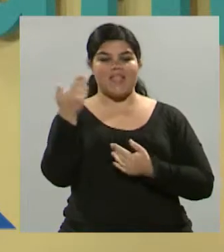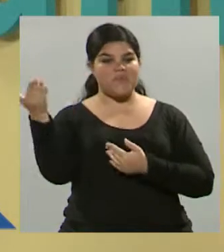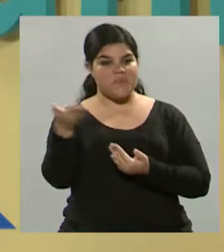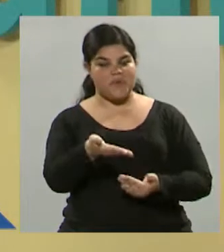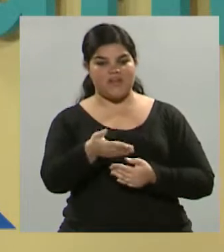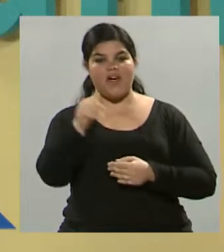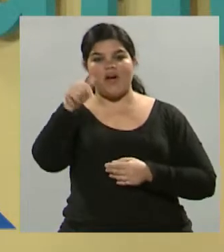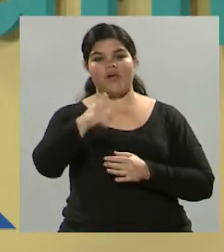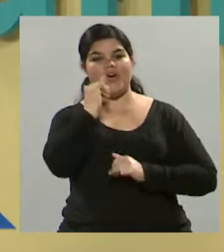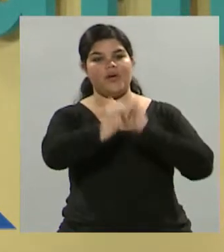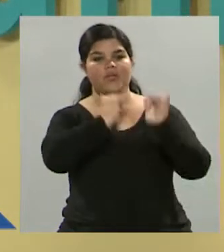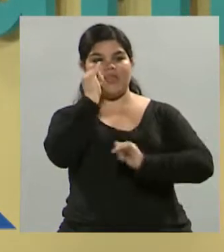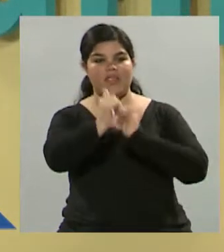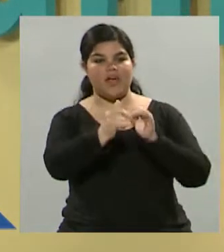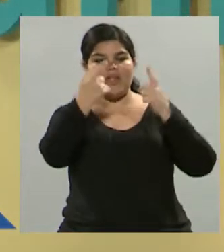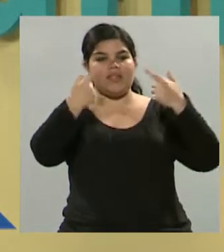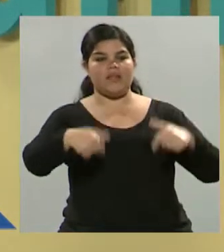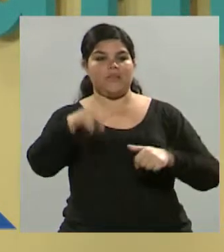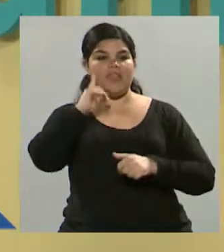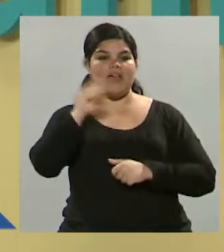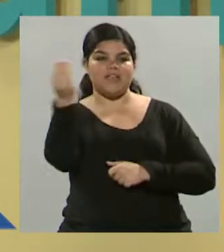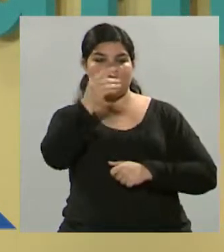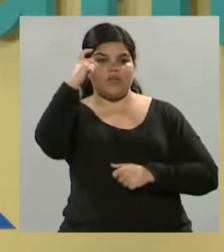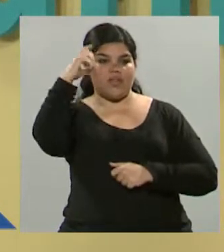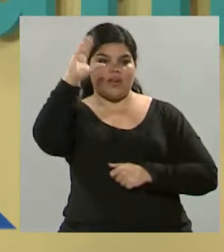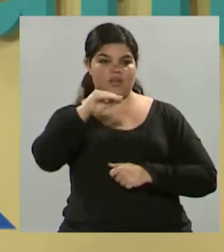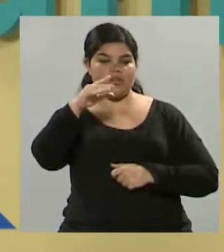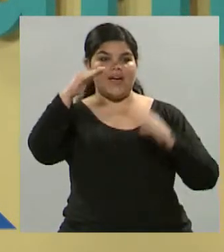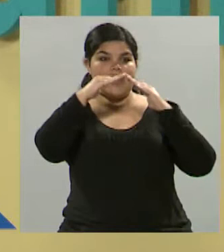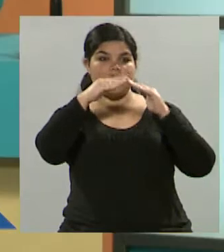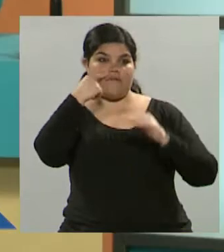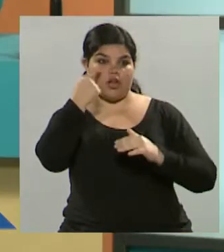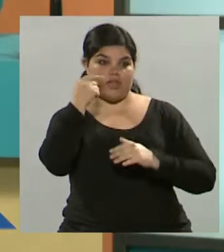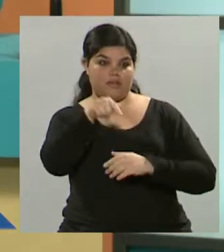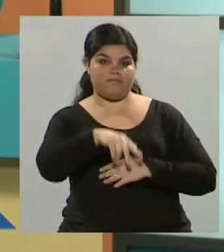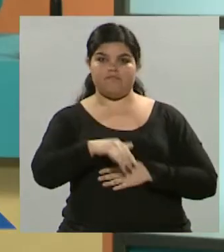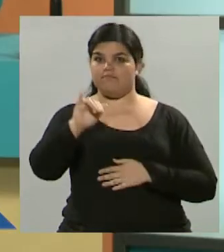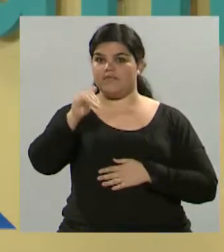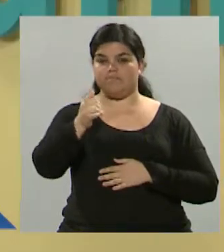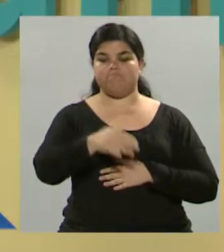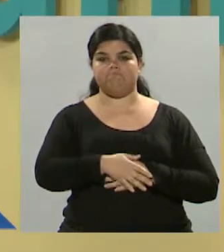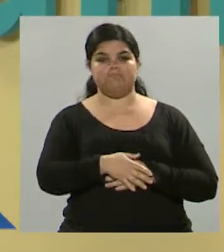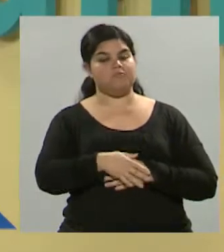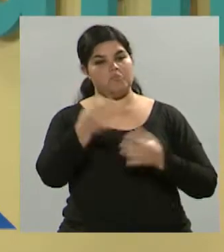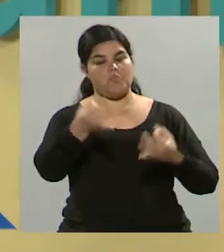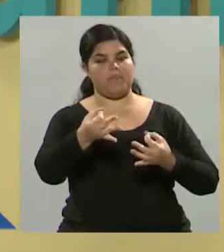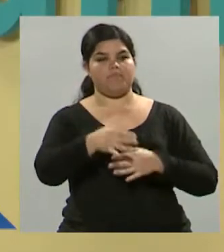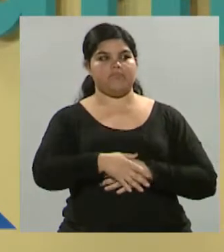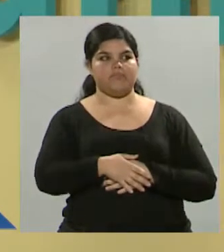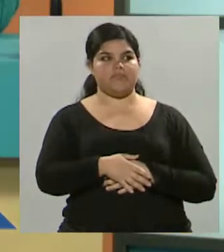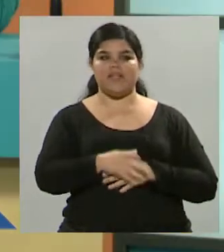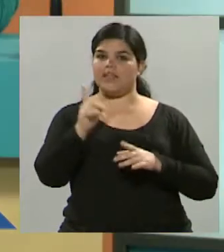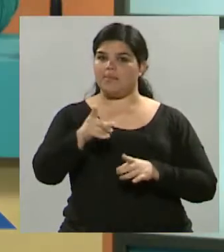y empezamos por lo operativo. Este sábado a las 22 en Casa Violeta. Son los datos, ¿no? Sí. Perfecto. Precio de la entrada. Que